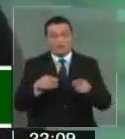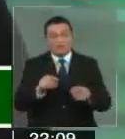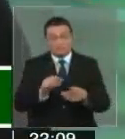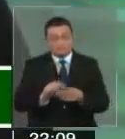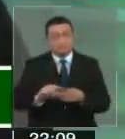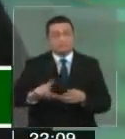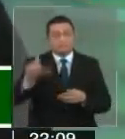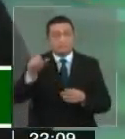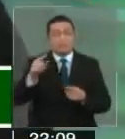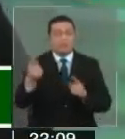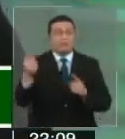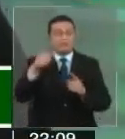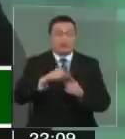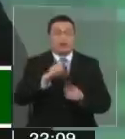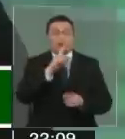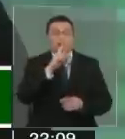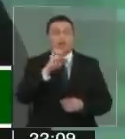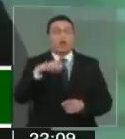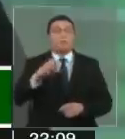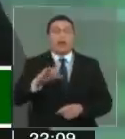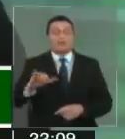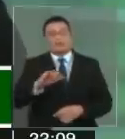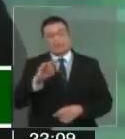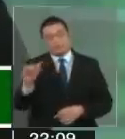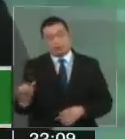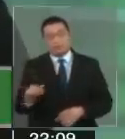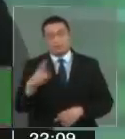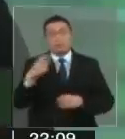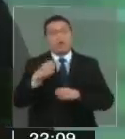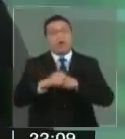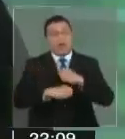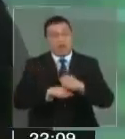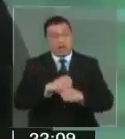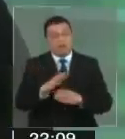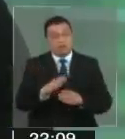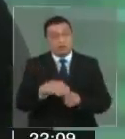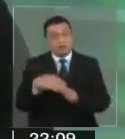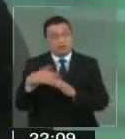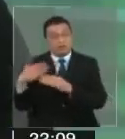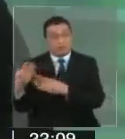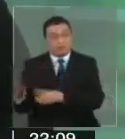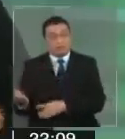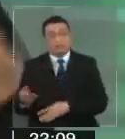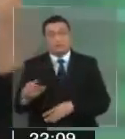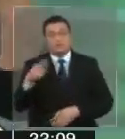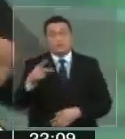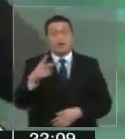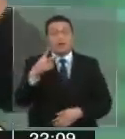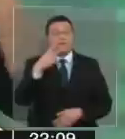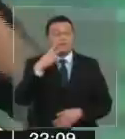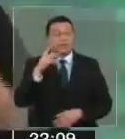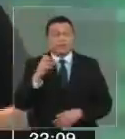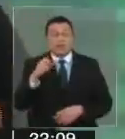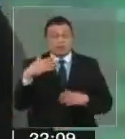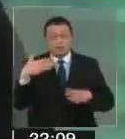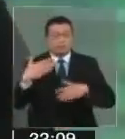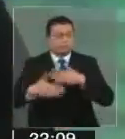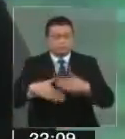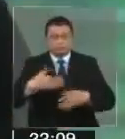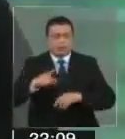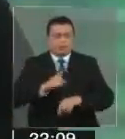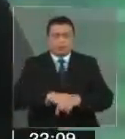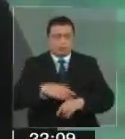también de la llegada de Tomás, ¿no? Pero habían pasado muchos años y la vida se había dado